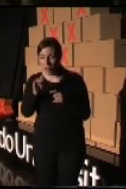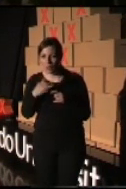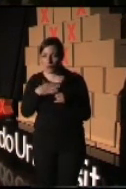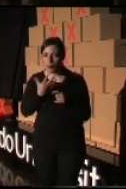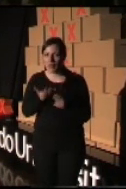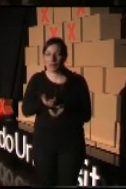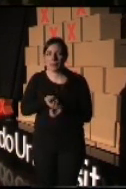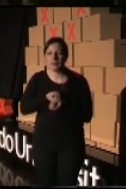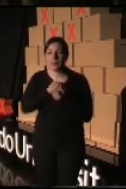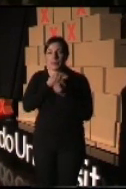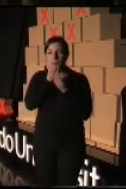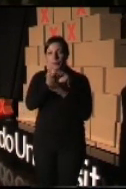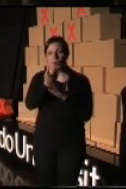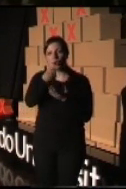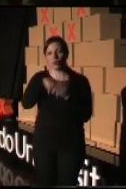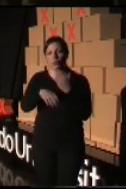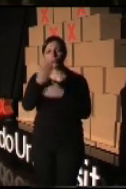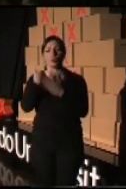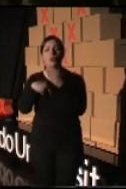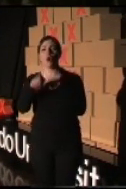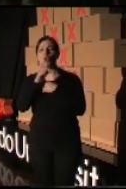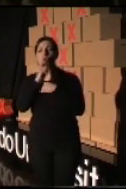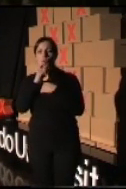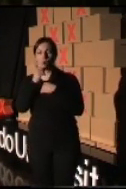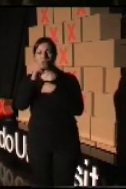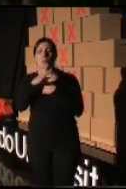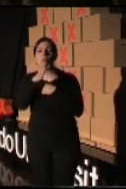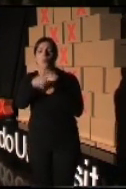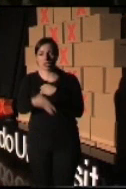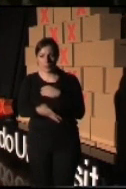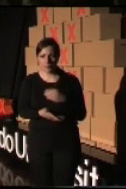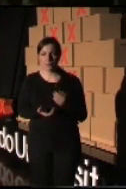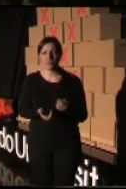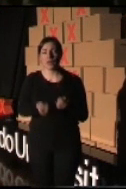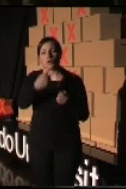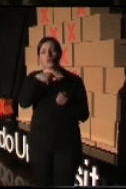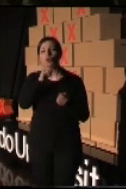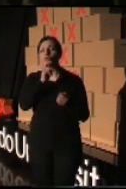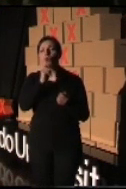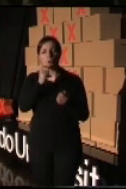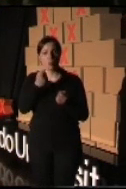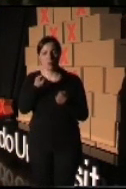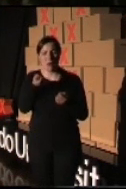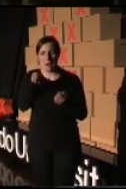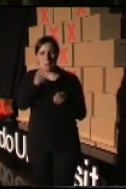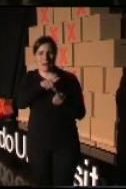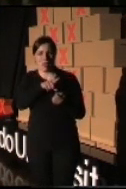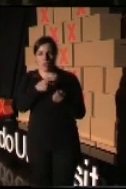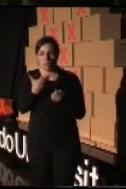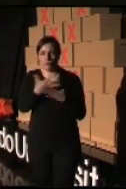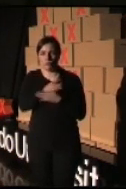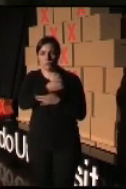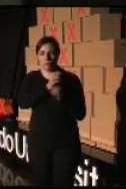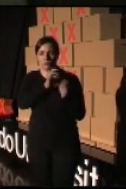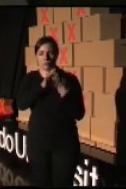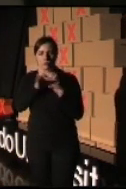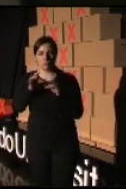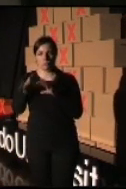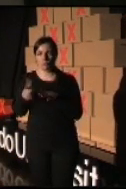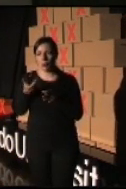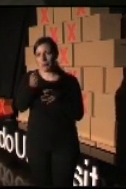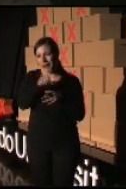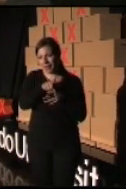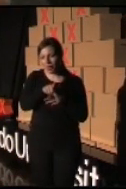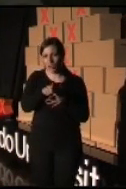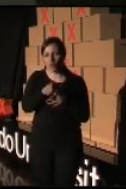revelar cómo éramos y por qué éramos así. ¿Cómo somos? Pues muy parecidos los unos a los otros dentro de nuestra especie,